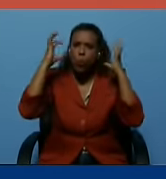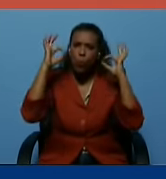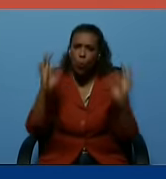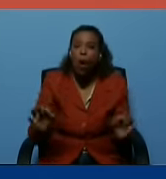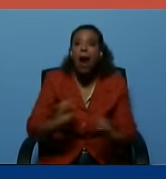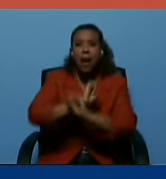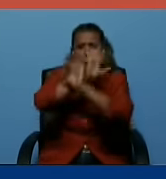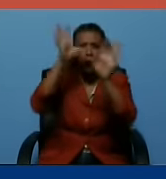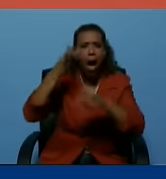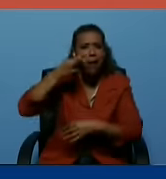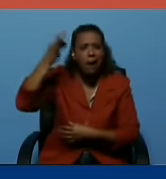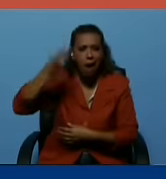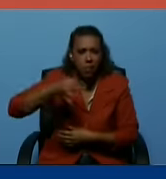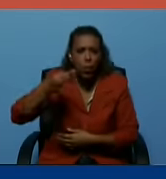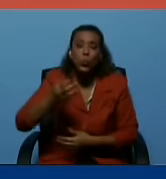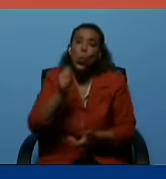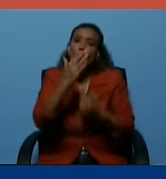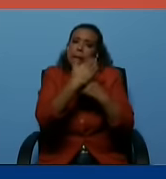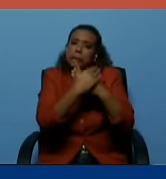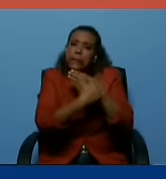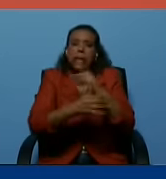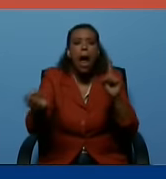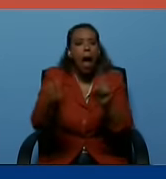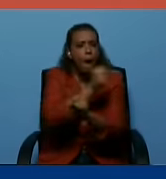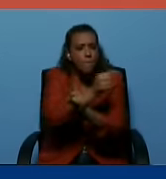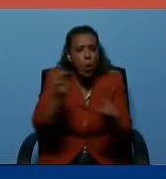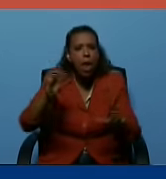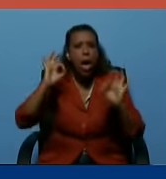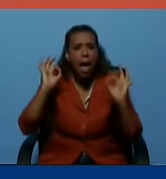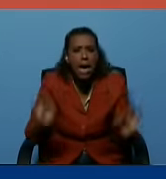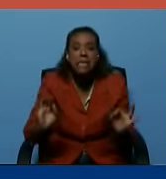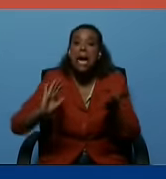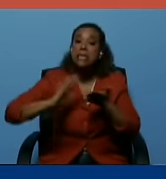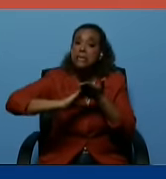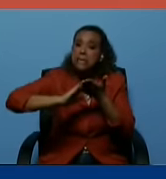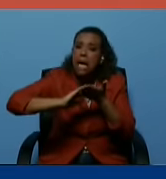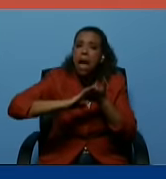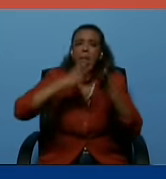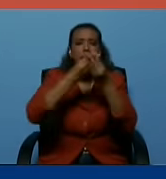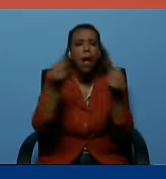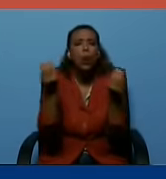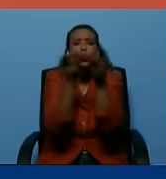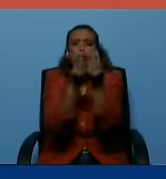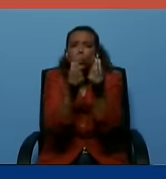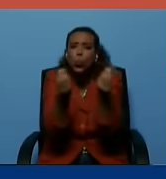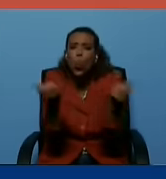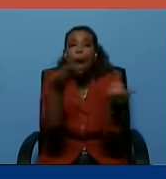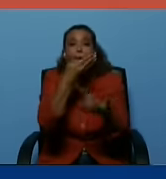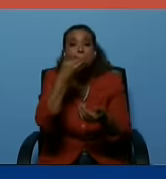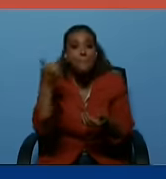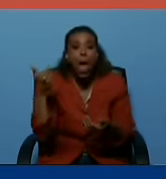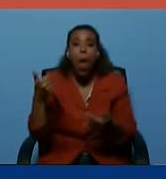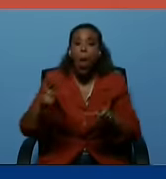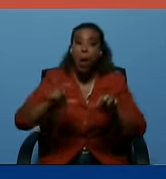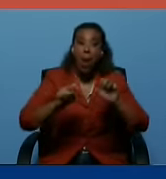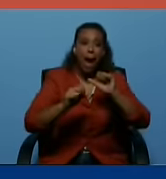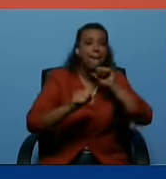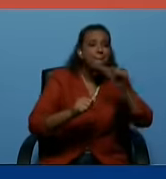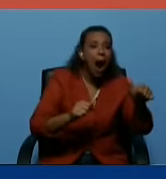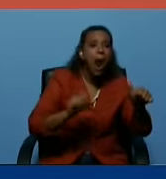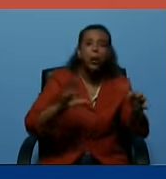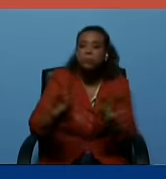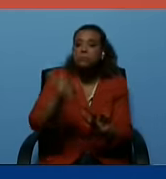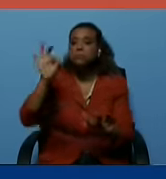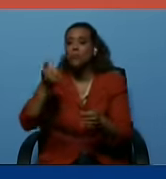que vean cómo se cura una herida de la violencia y se sana completamente y se mejora. De lo malo, sacamos lo